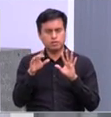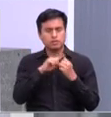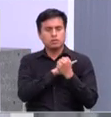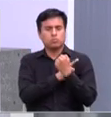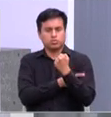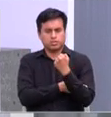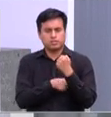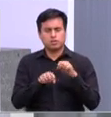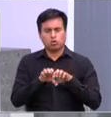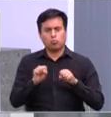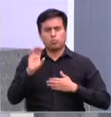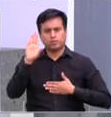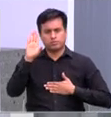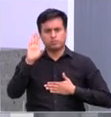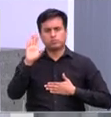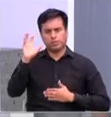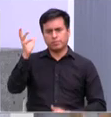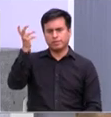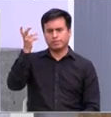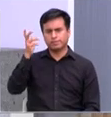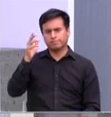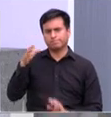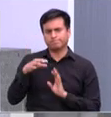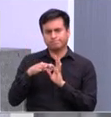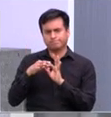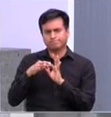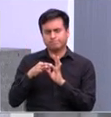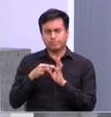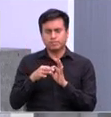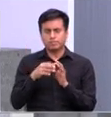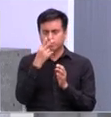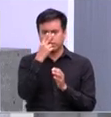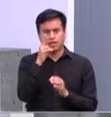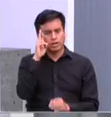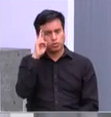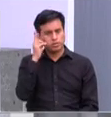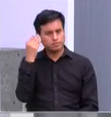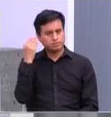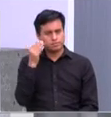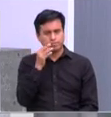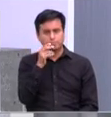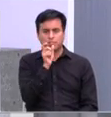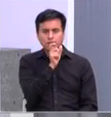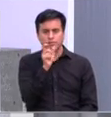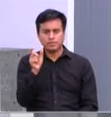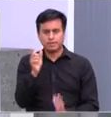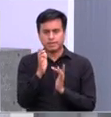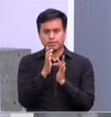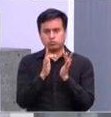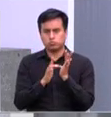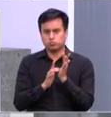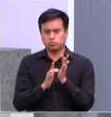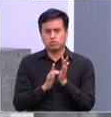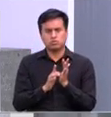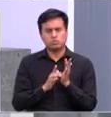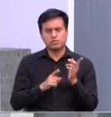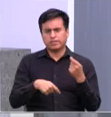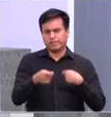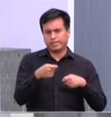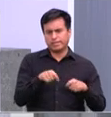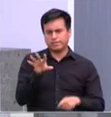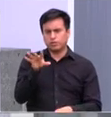el compromiso con el ambiente. Basta recordar las palabras de Jesús: no se venden